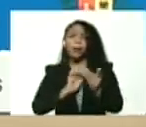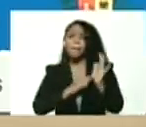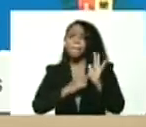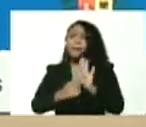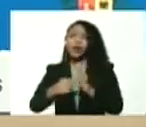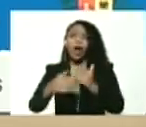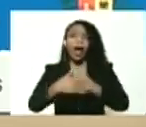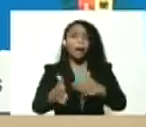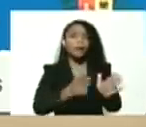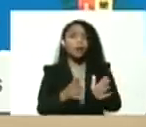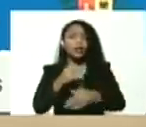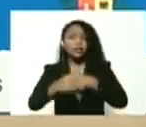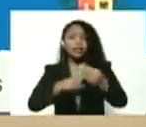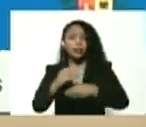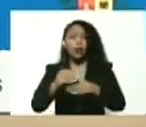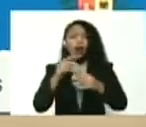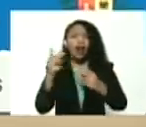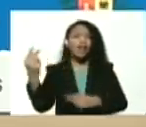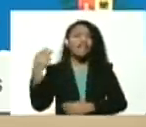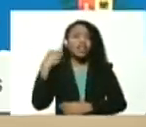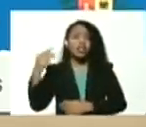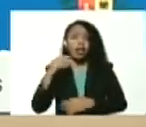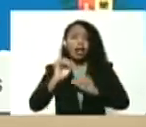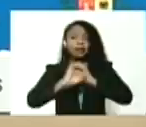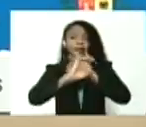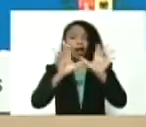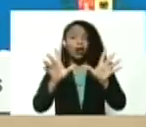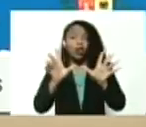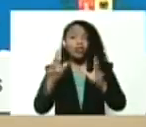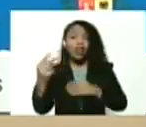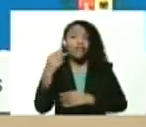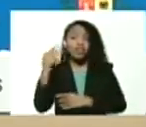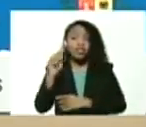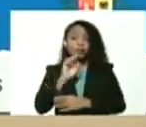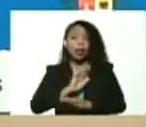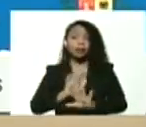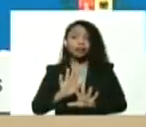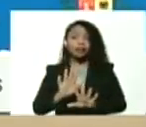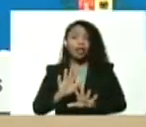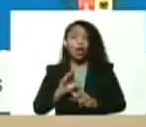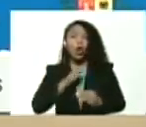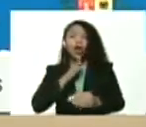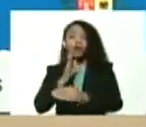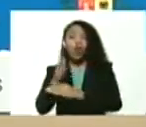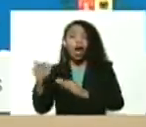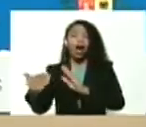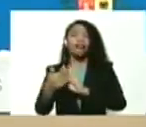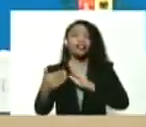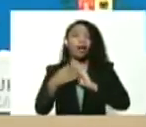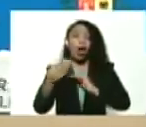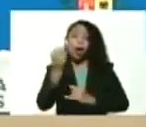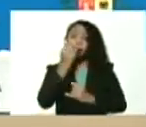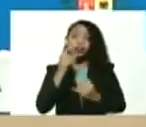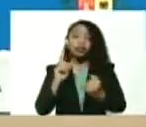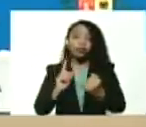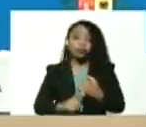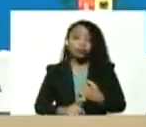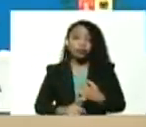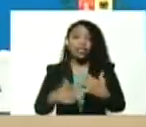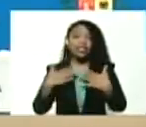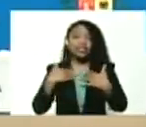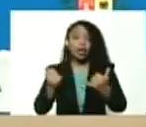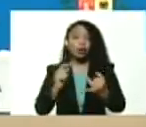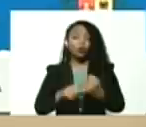amplias. Llevamos a las víctimas, están las declaraciones de las víctimas, los que fueron afectados en alimentación, en